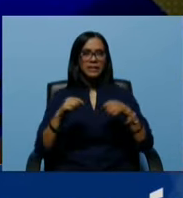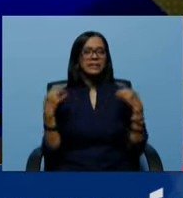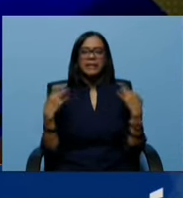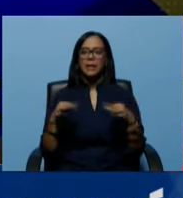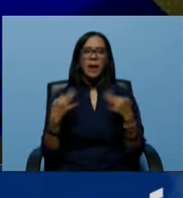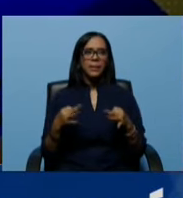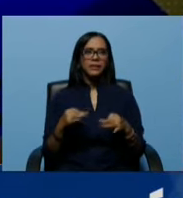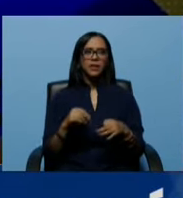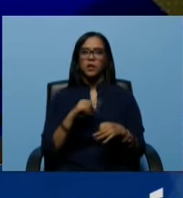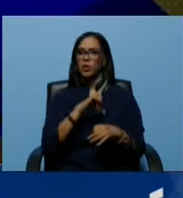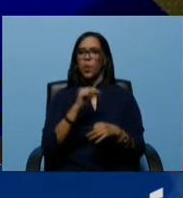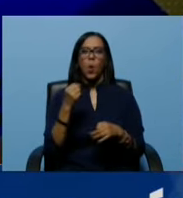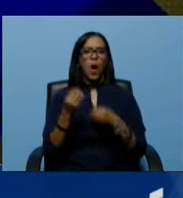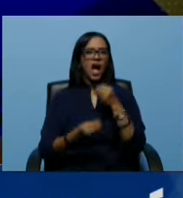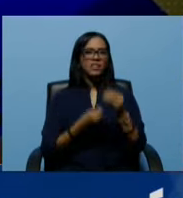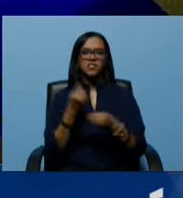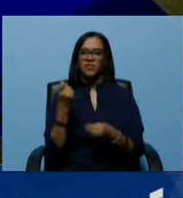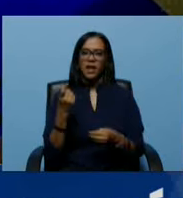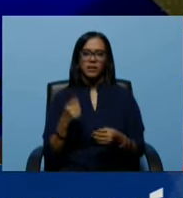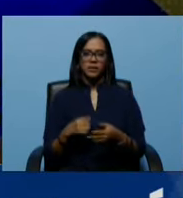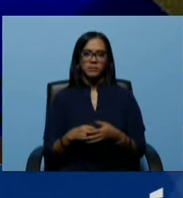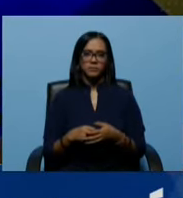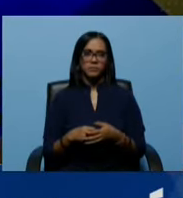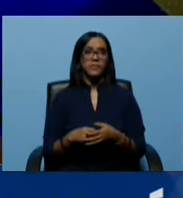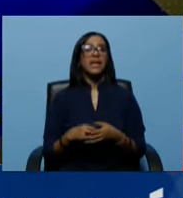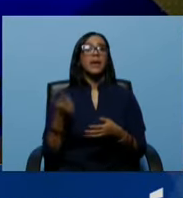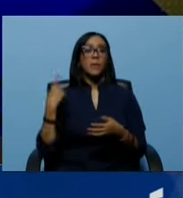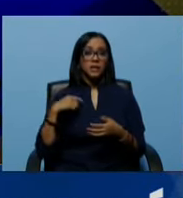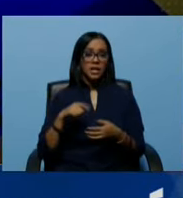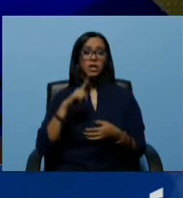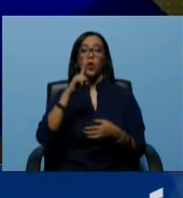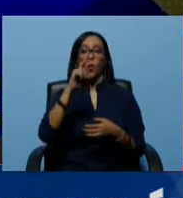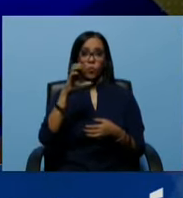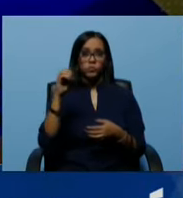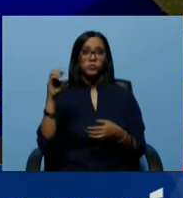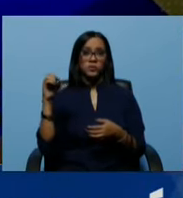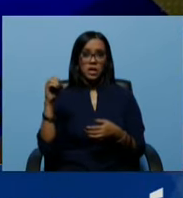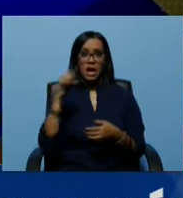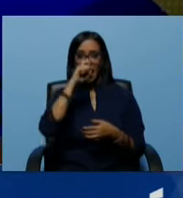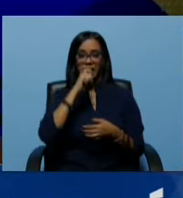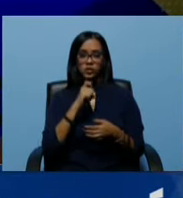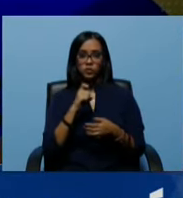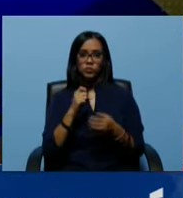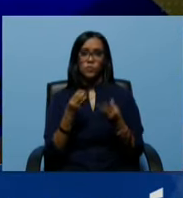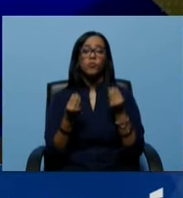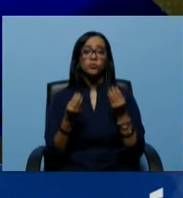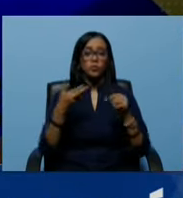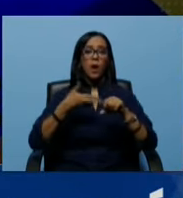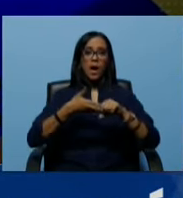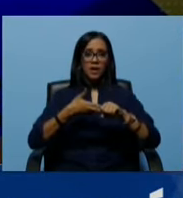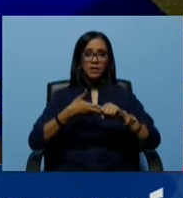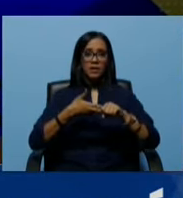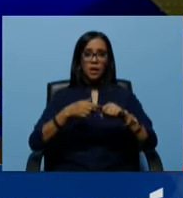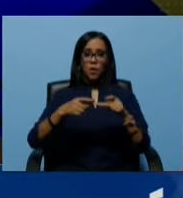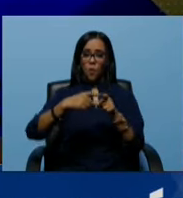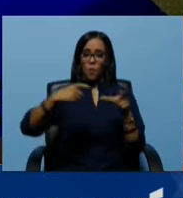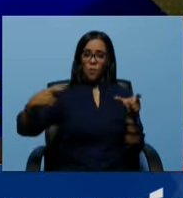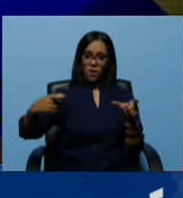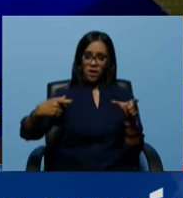sencillamente porque no hace falta. Hemos tenido 100 años un chorro petrolero, una chequera